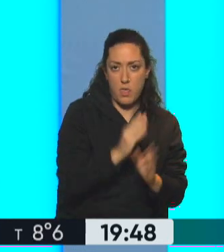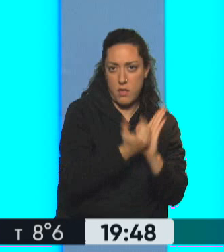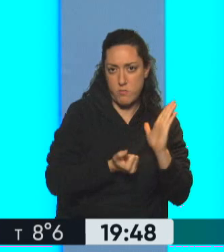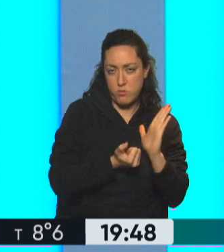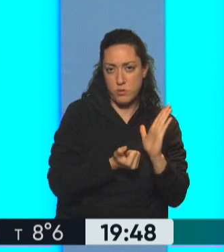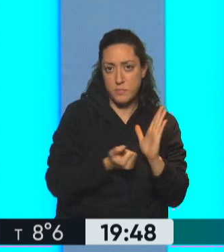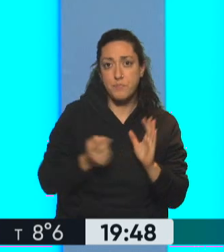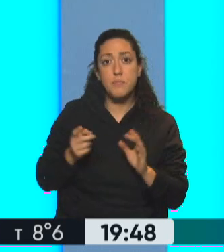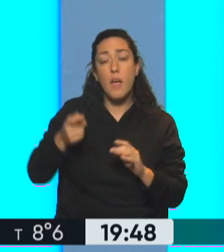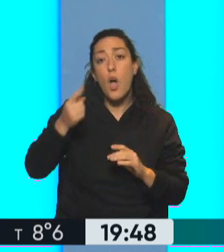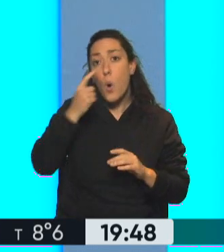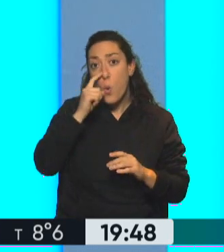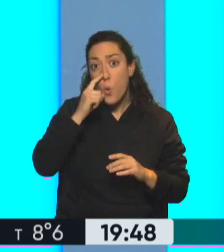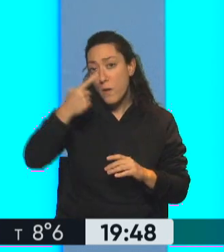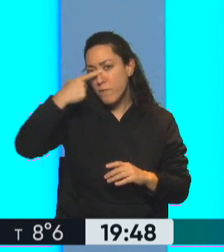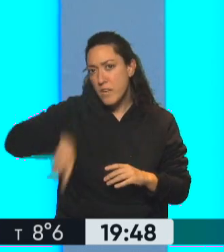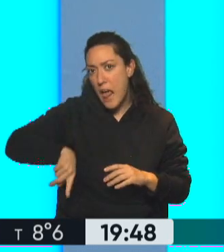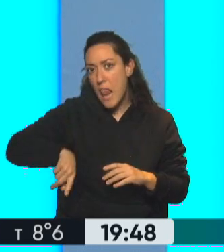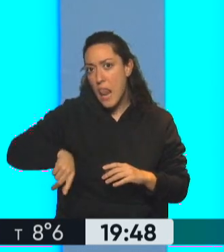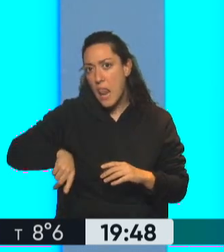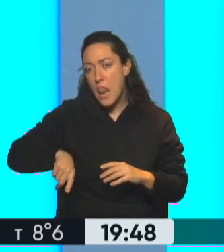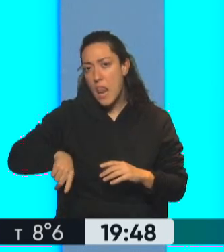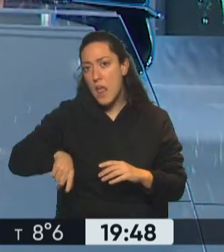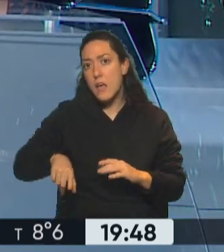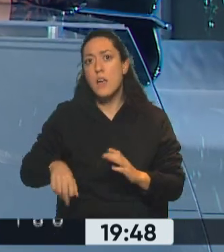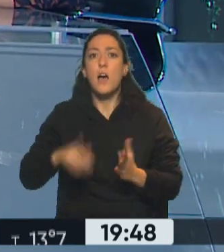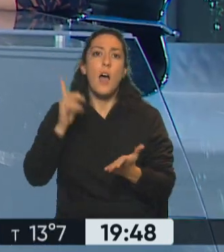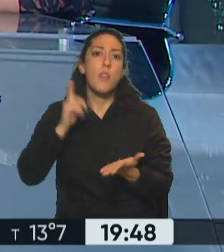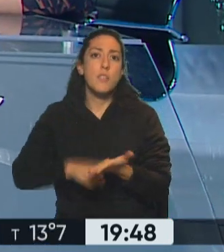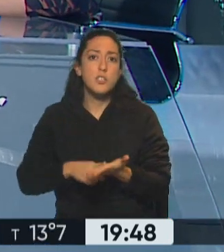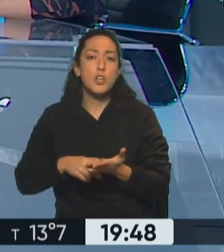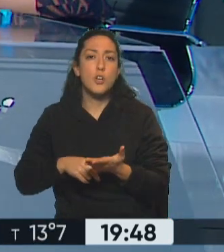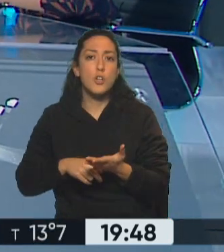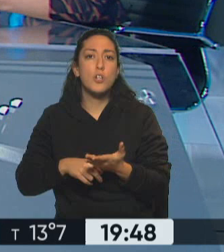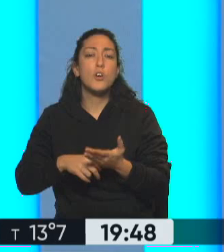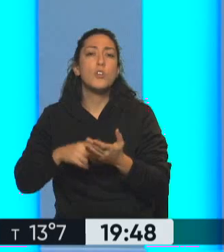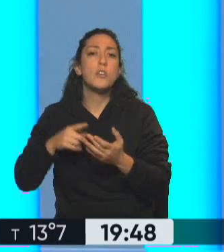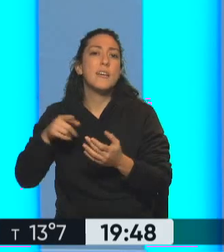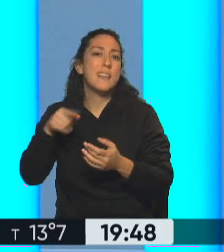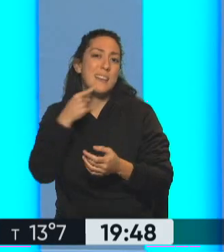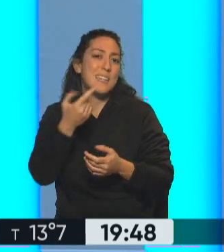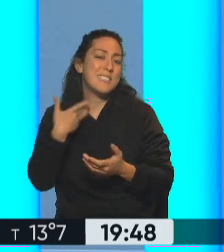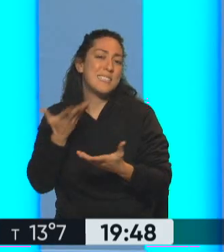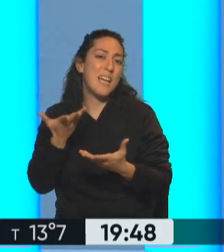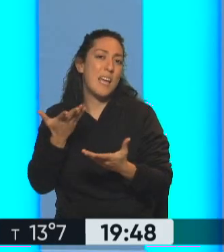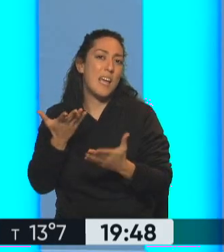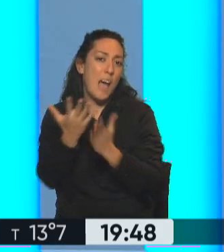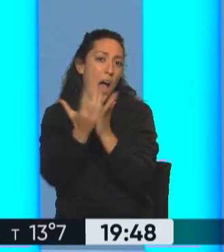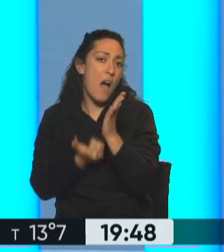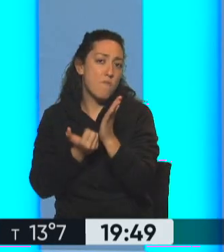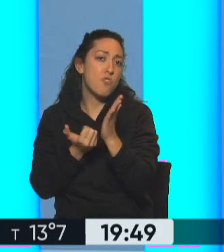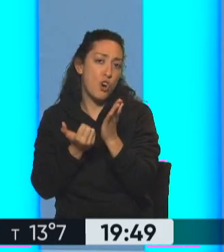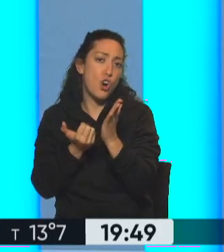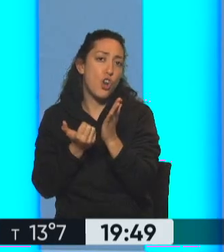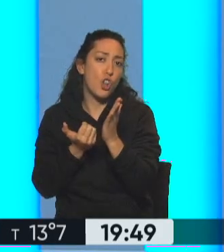de junio anuló justamente el fallo que se conoce como Roe versus Wade, que justamente permitía que o